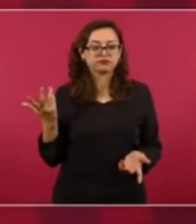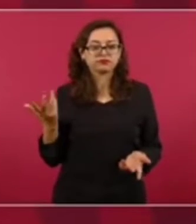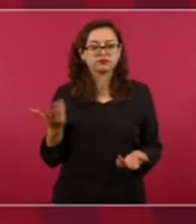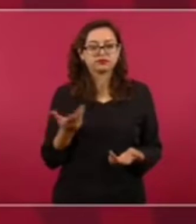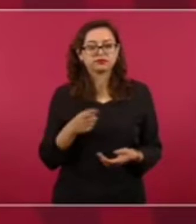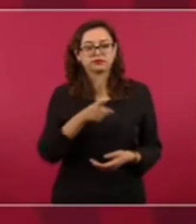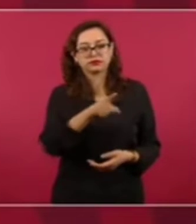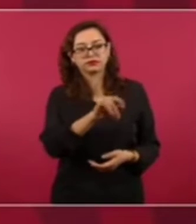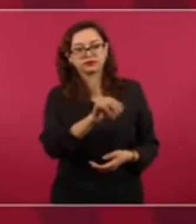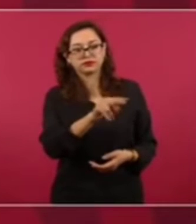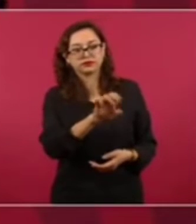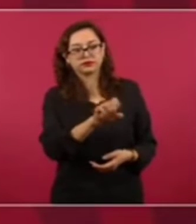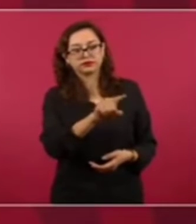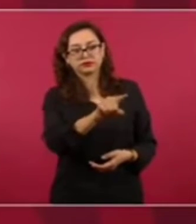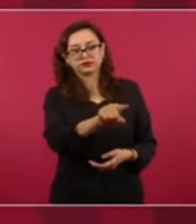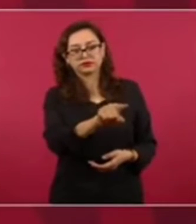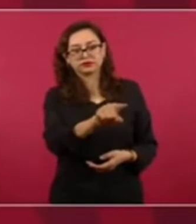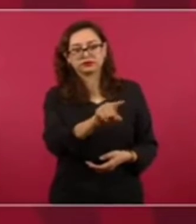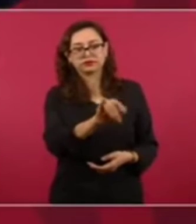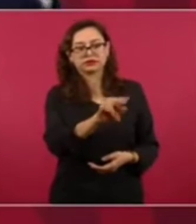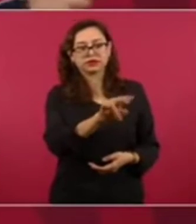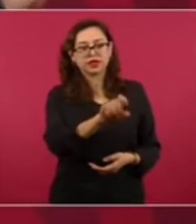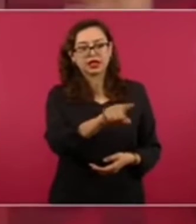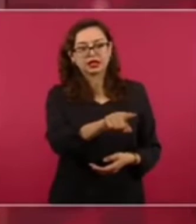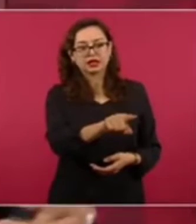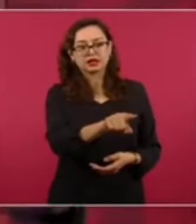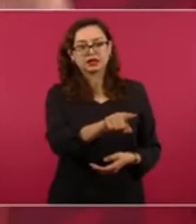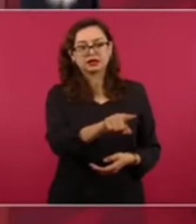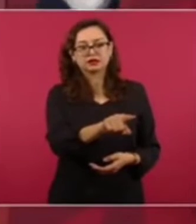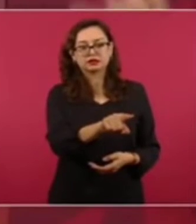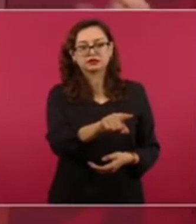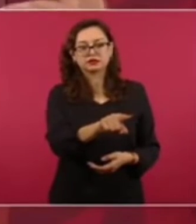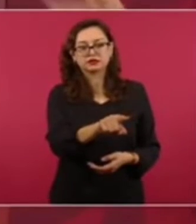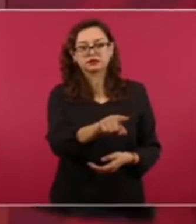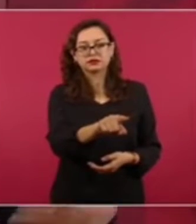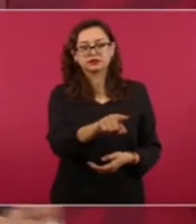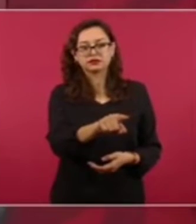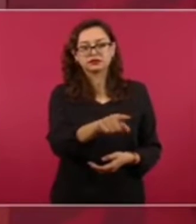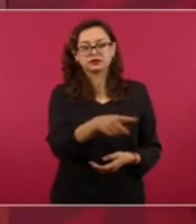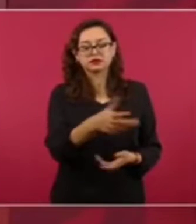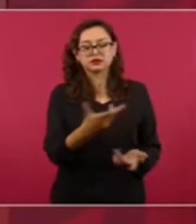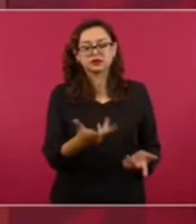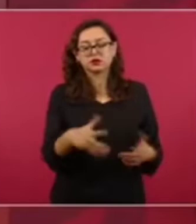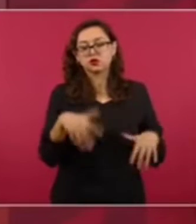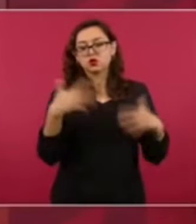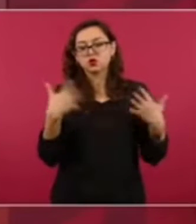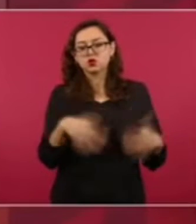INE? ¿Dónde se da a conocer como el gran analista